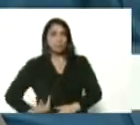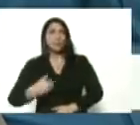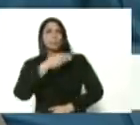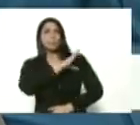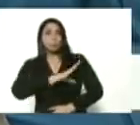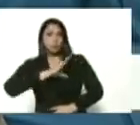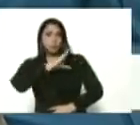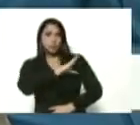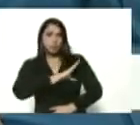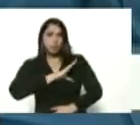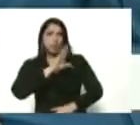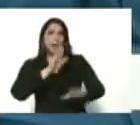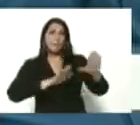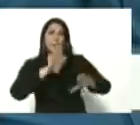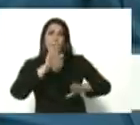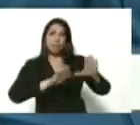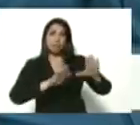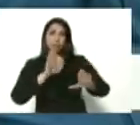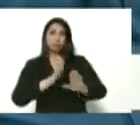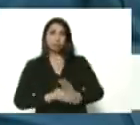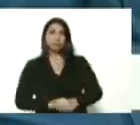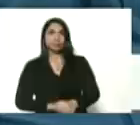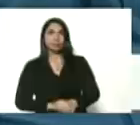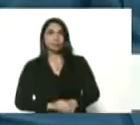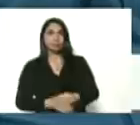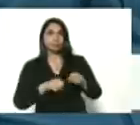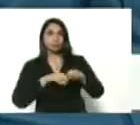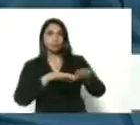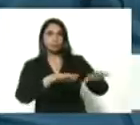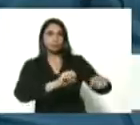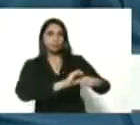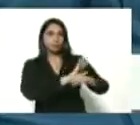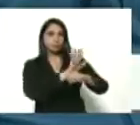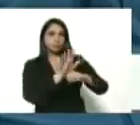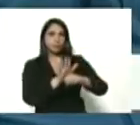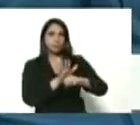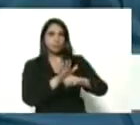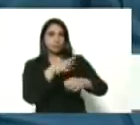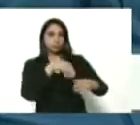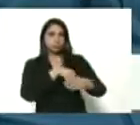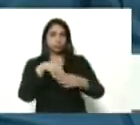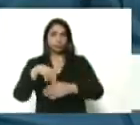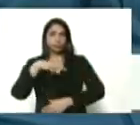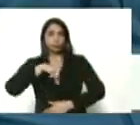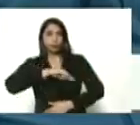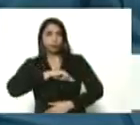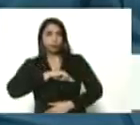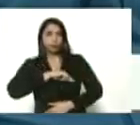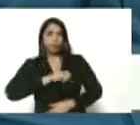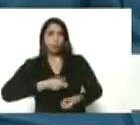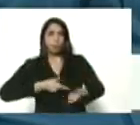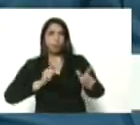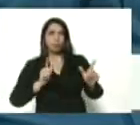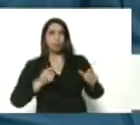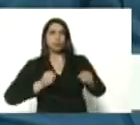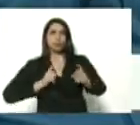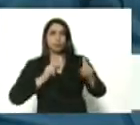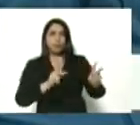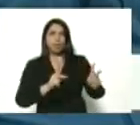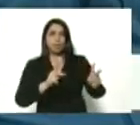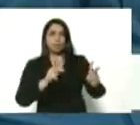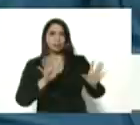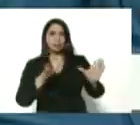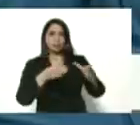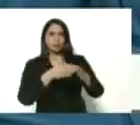comisiones, a pesar pues de la pandemia, de la cuarentena, tuvimos la oportunidad de reunirlos con todas las medidas